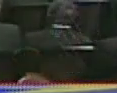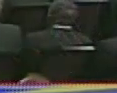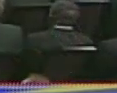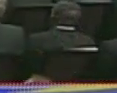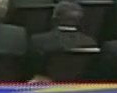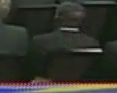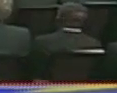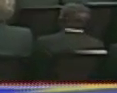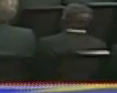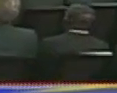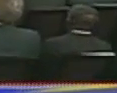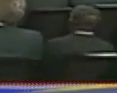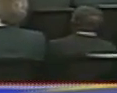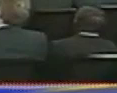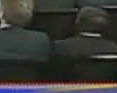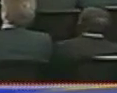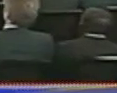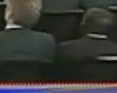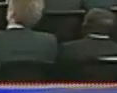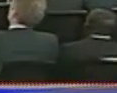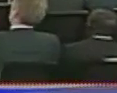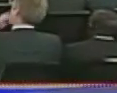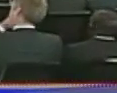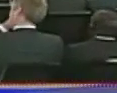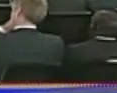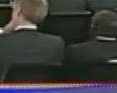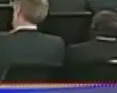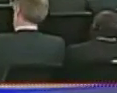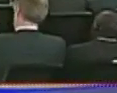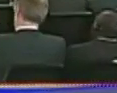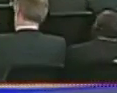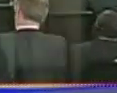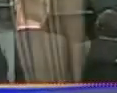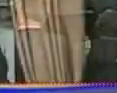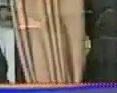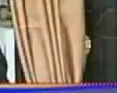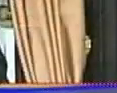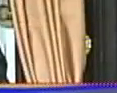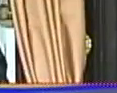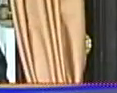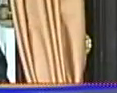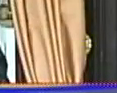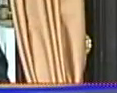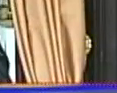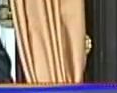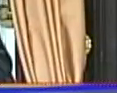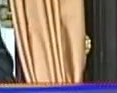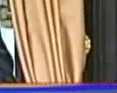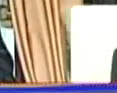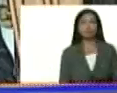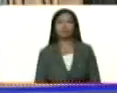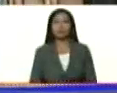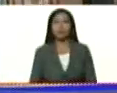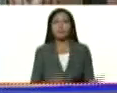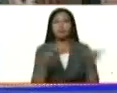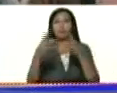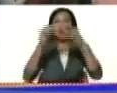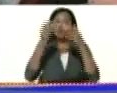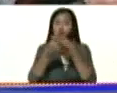Buenas noches a todos los invitados e invitadas a esta ceremonia